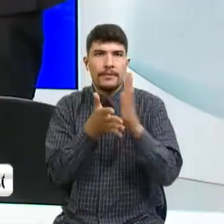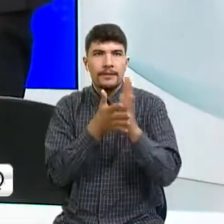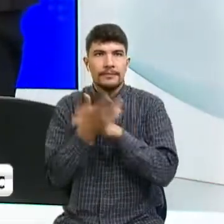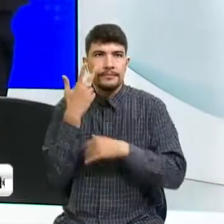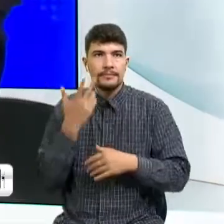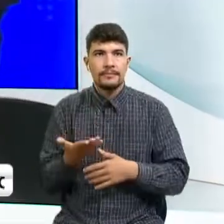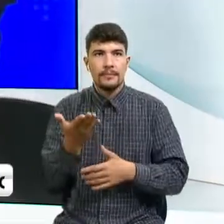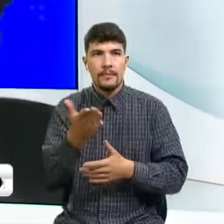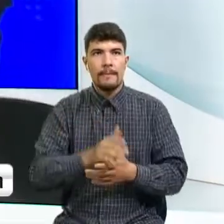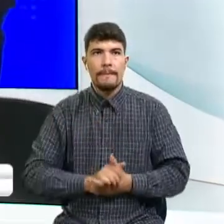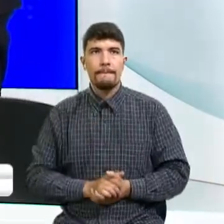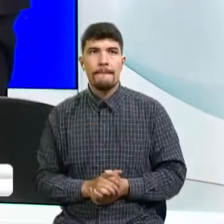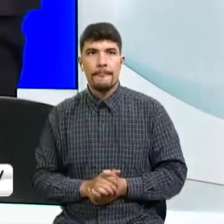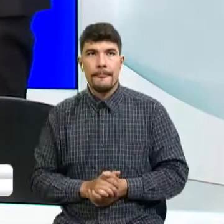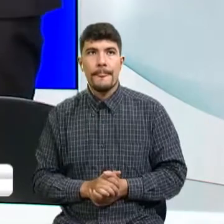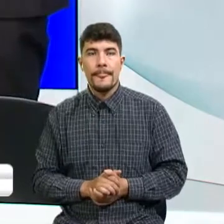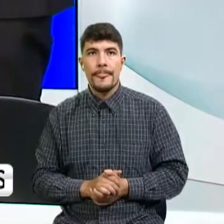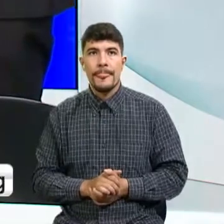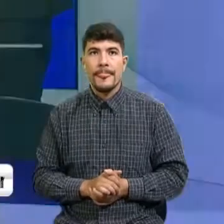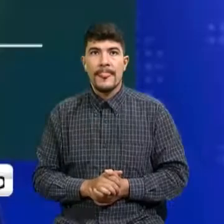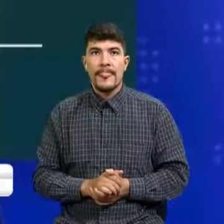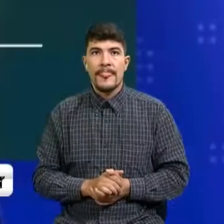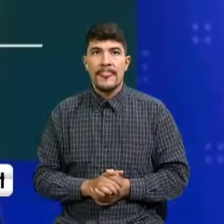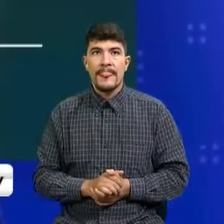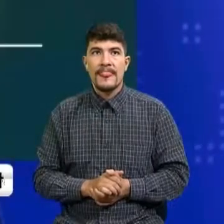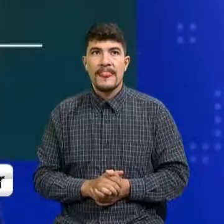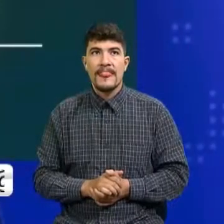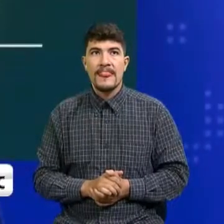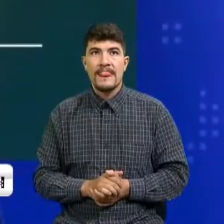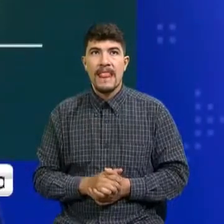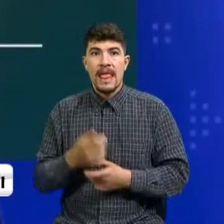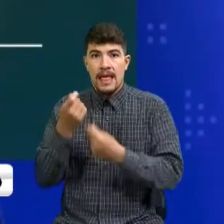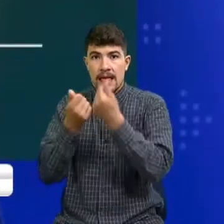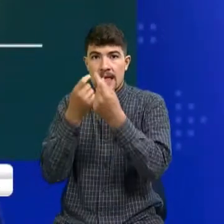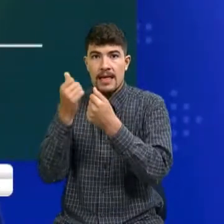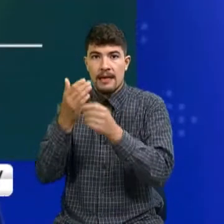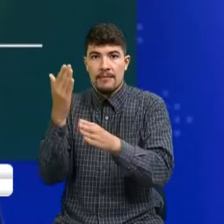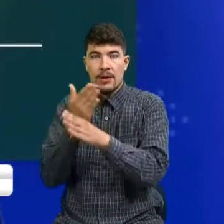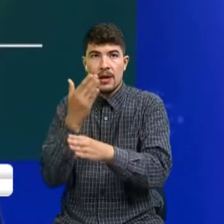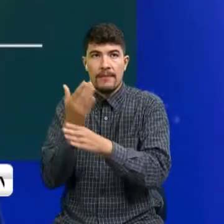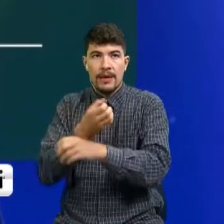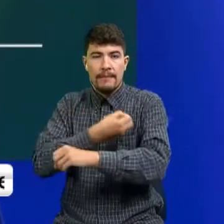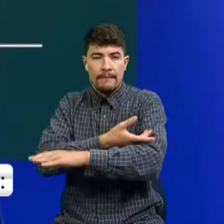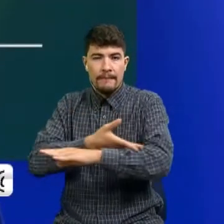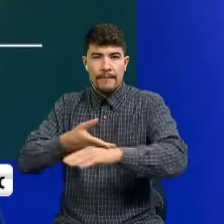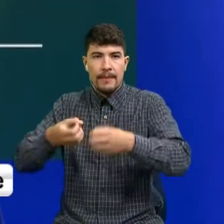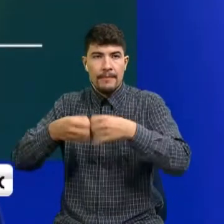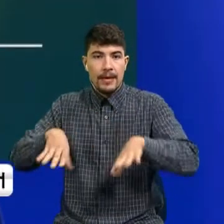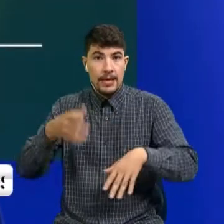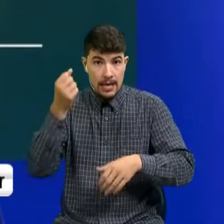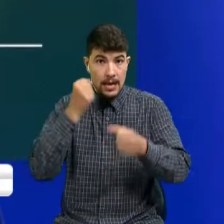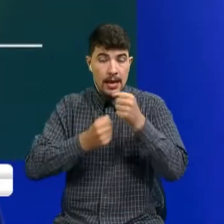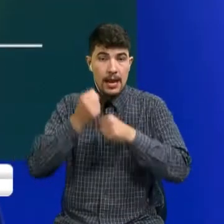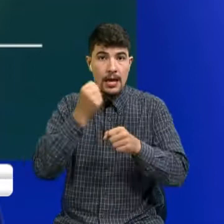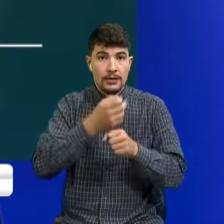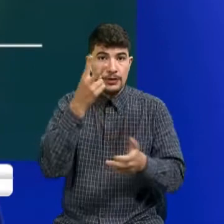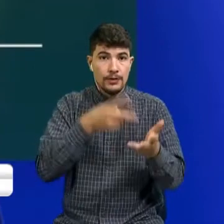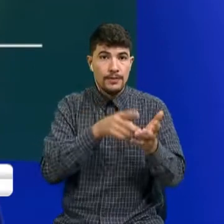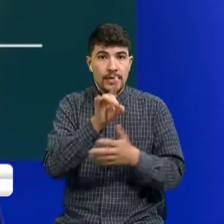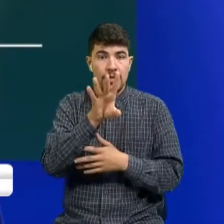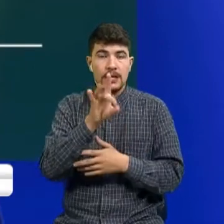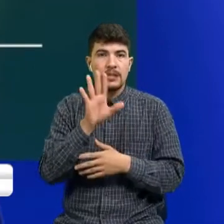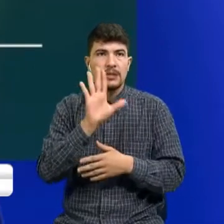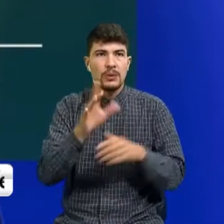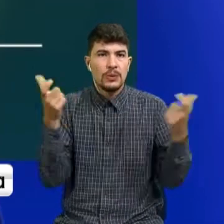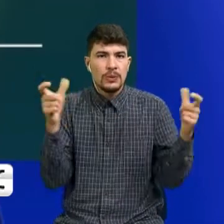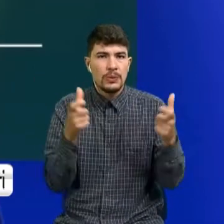tenemos en nuestro world este era el comportamiento del déficit en la tesorería y las cifras en millones de pesos en el 2015 se encontraba con un